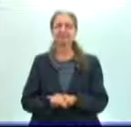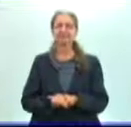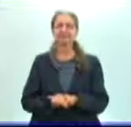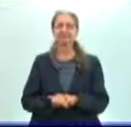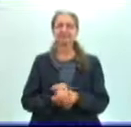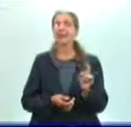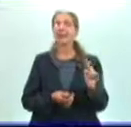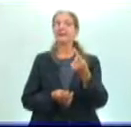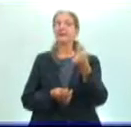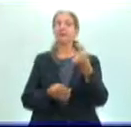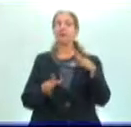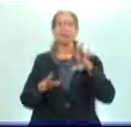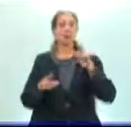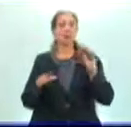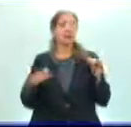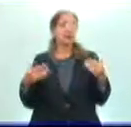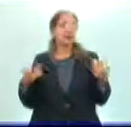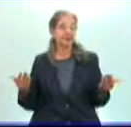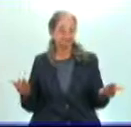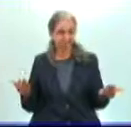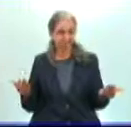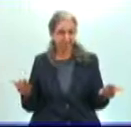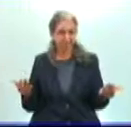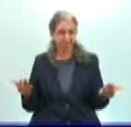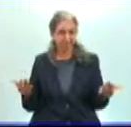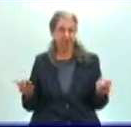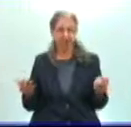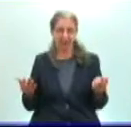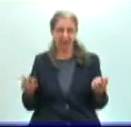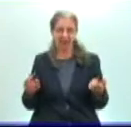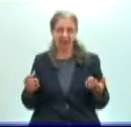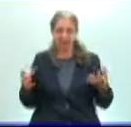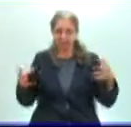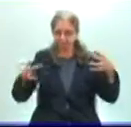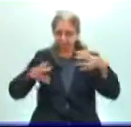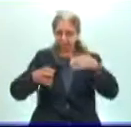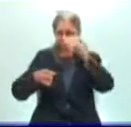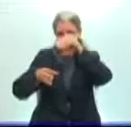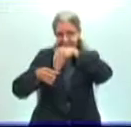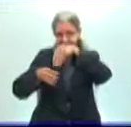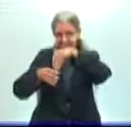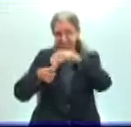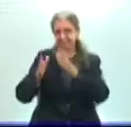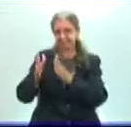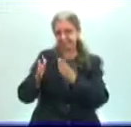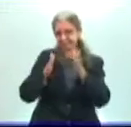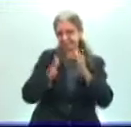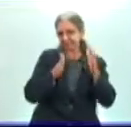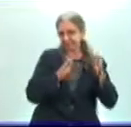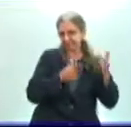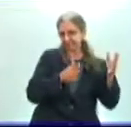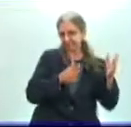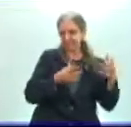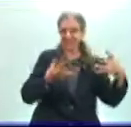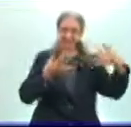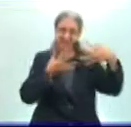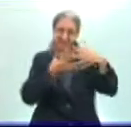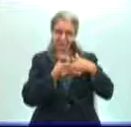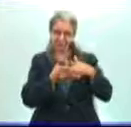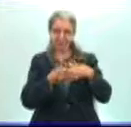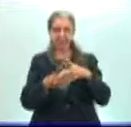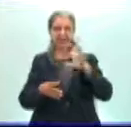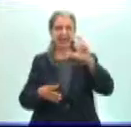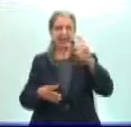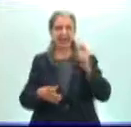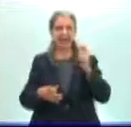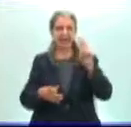El primer teorema que forma parte de este grupo de teoremas es el teorema que relaciona a los catetos